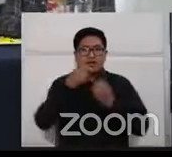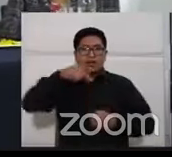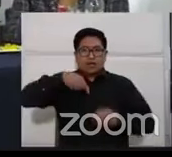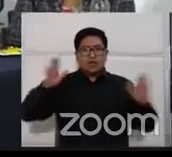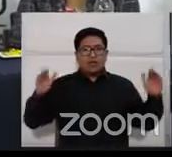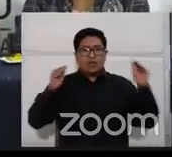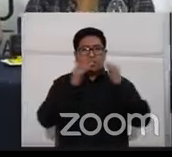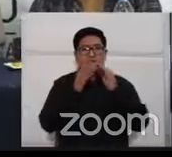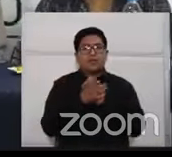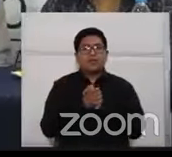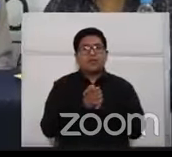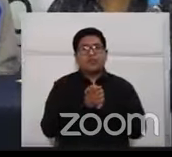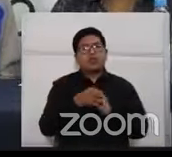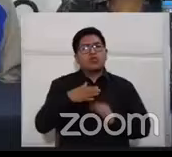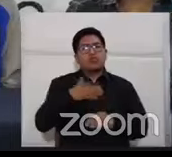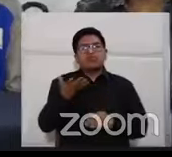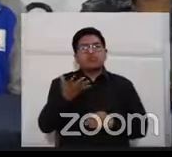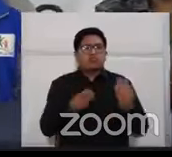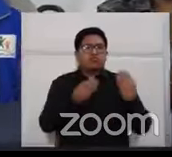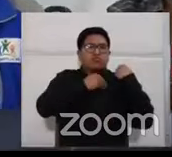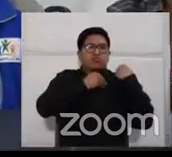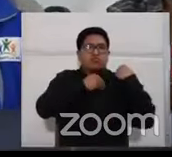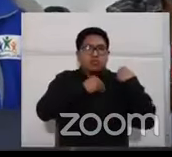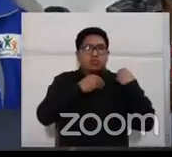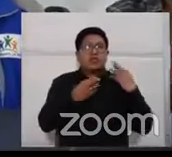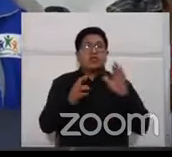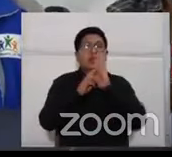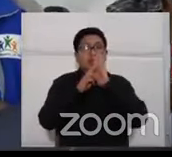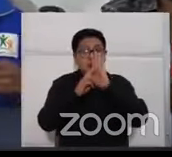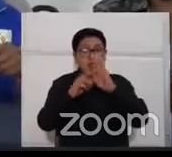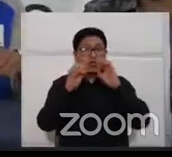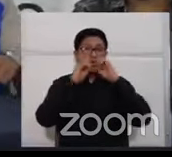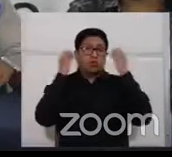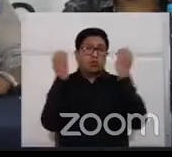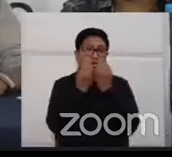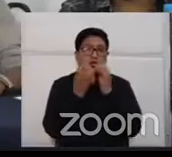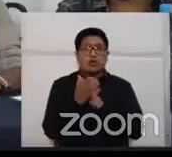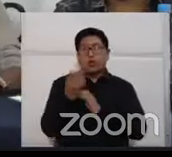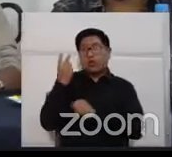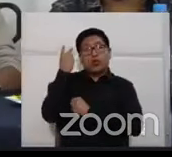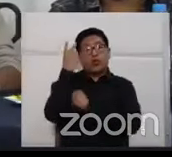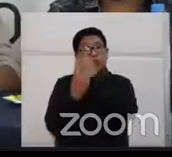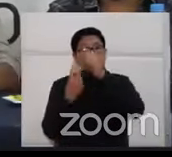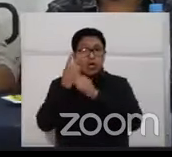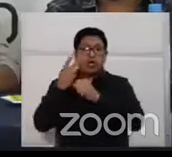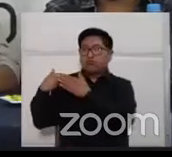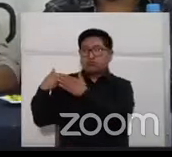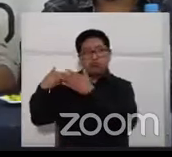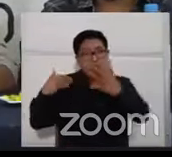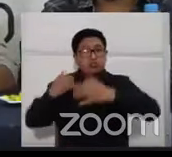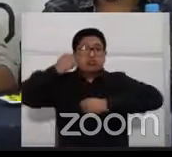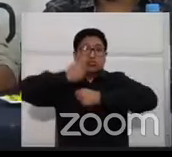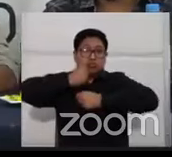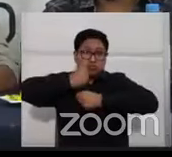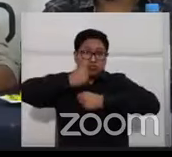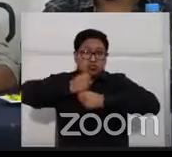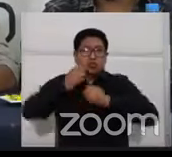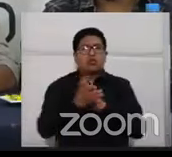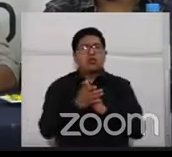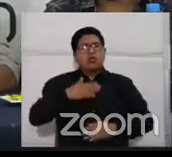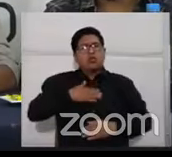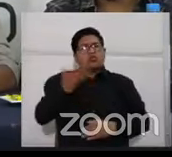con el puesto de presidente representante de la organización como tal ya que como dos años en la organización y yo como persona trabajo